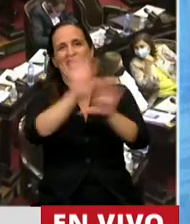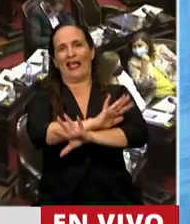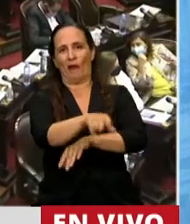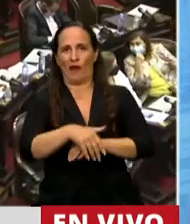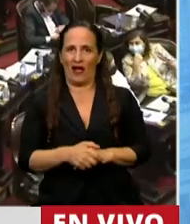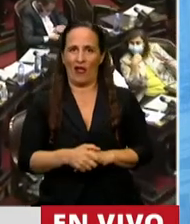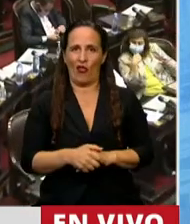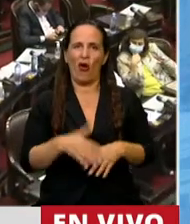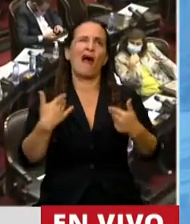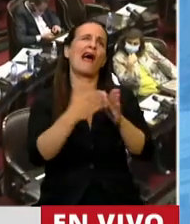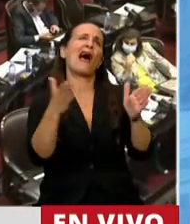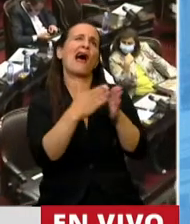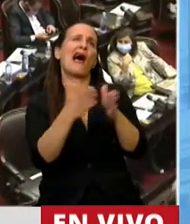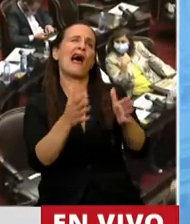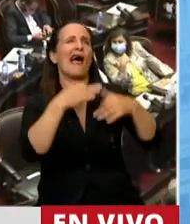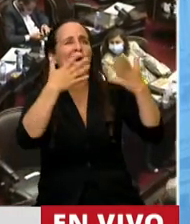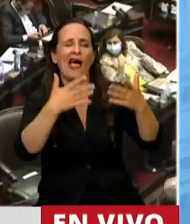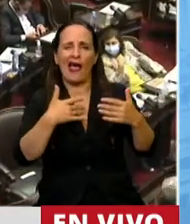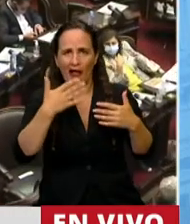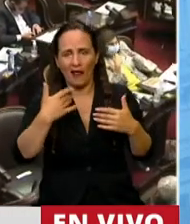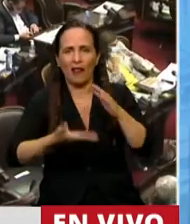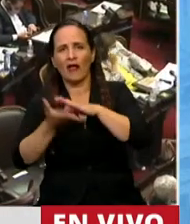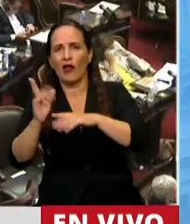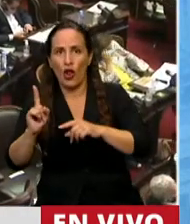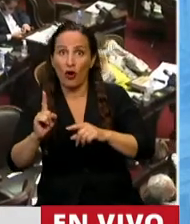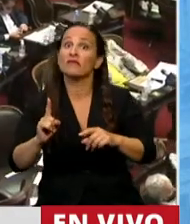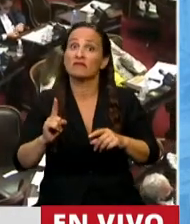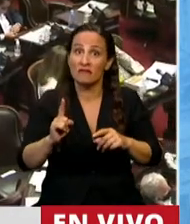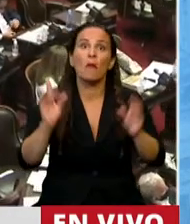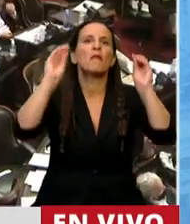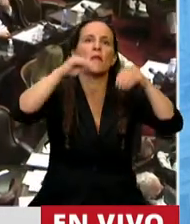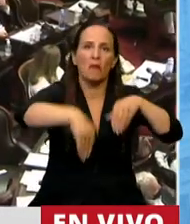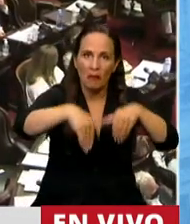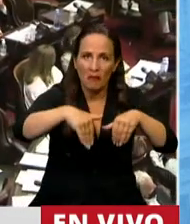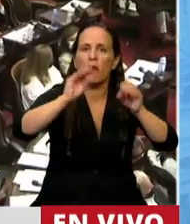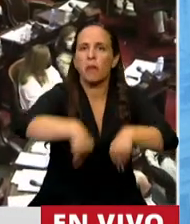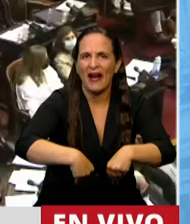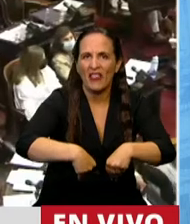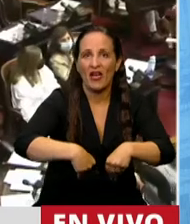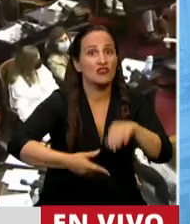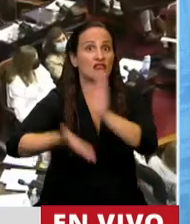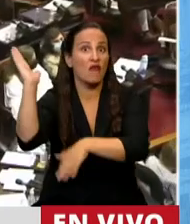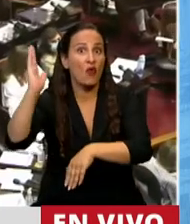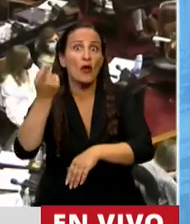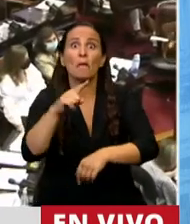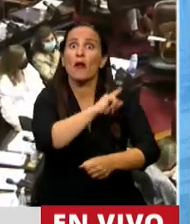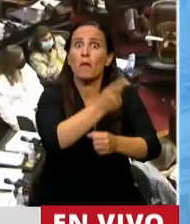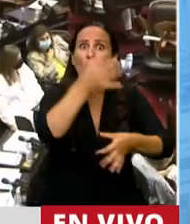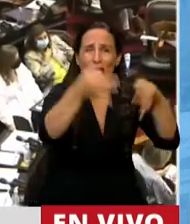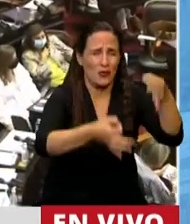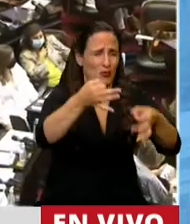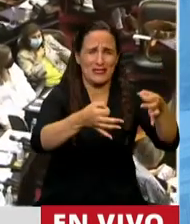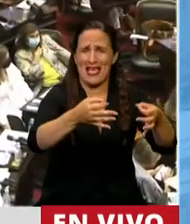ir. Y perdieron y se fueron. Pero claro, nos dejaron un poder judicial totalmente